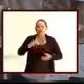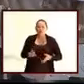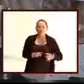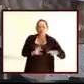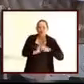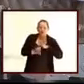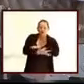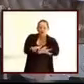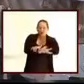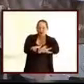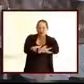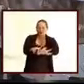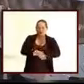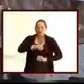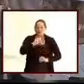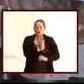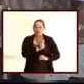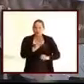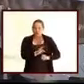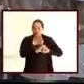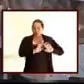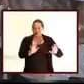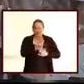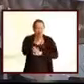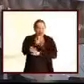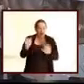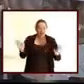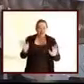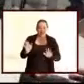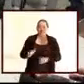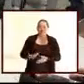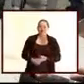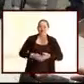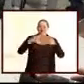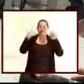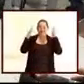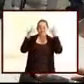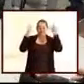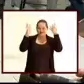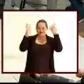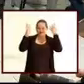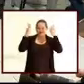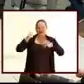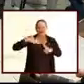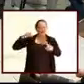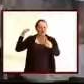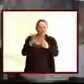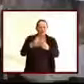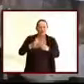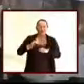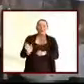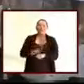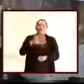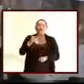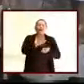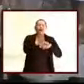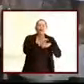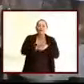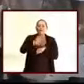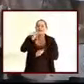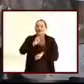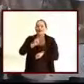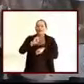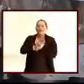todo, sin el pueblo nada. Ese es mi propósito y ese es mi rumbo. Por eso, amigas y amigos,